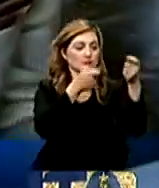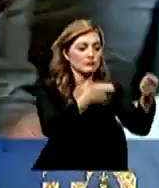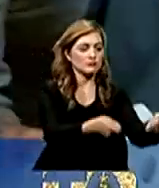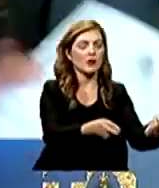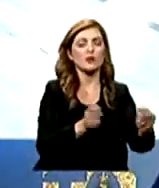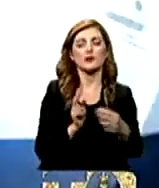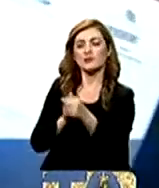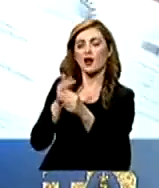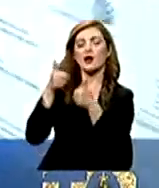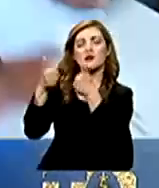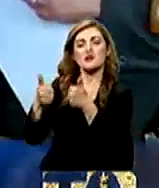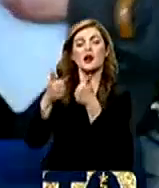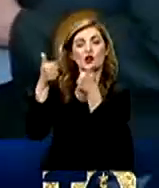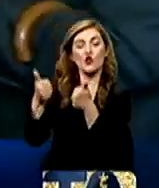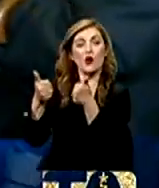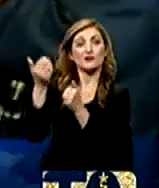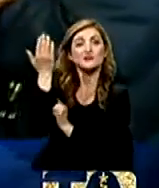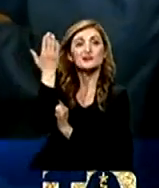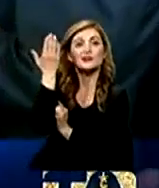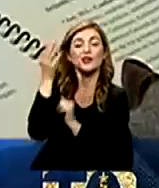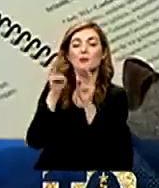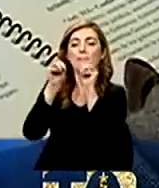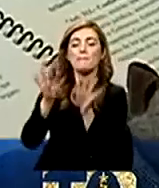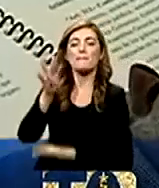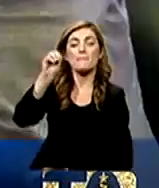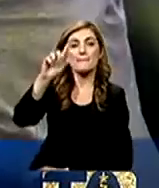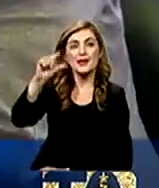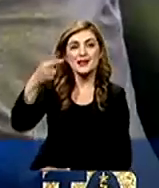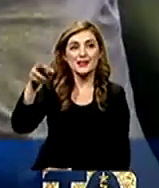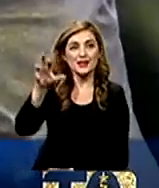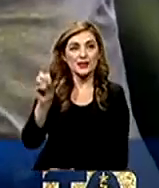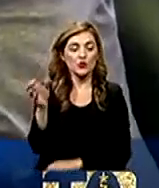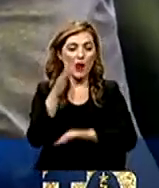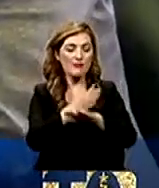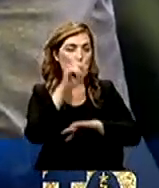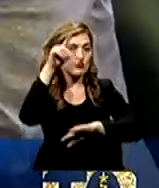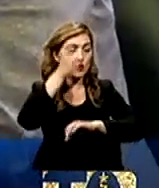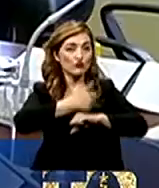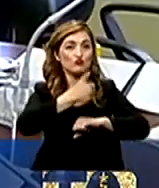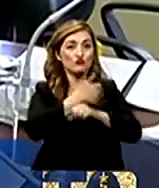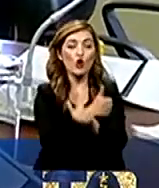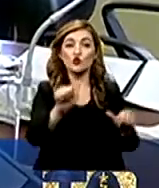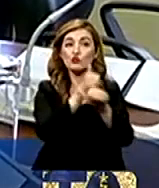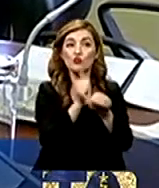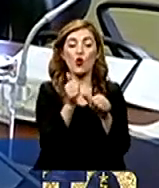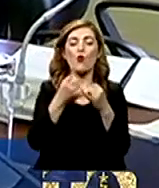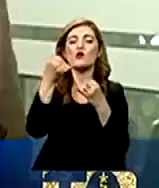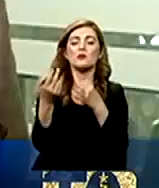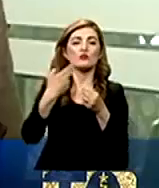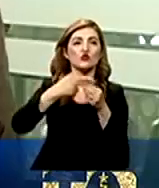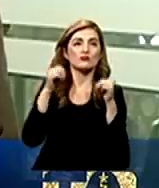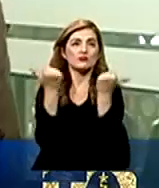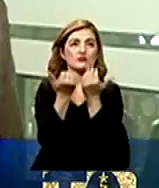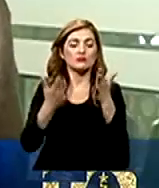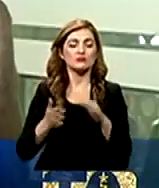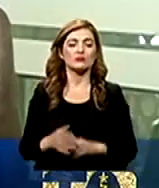a la alcaldía de Milagro. Antes de irse, acudió a la Comisión de Gobiernos Autónomos, donde fue la última participación como legislador. El